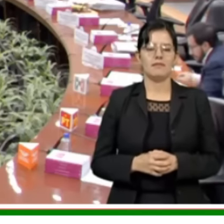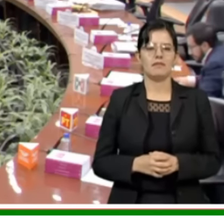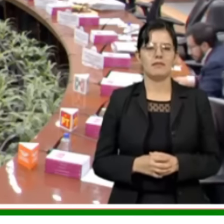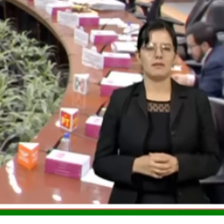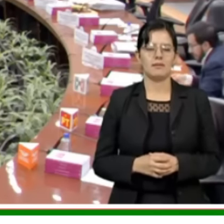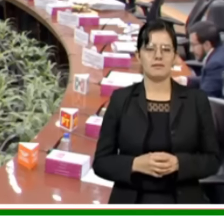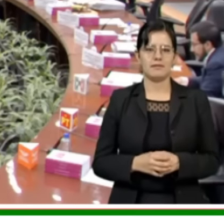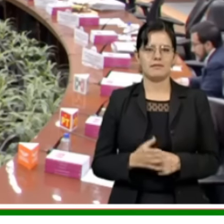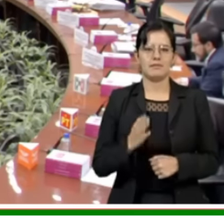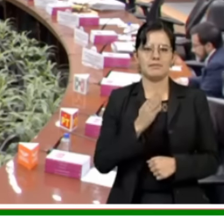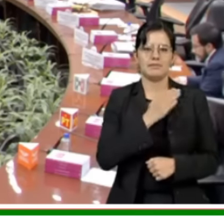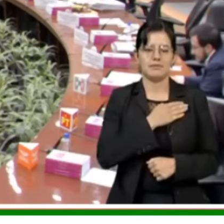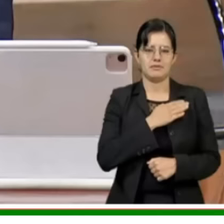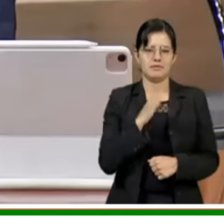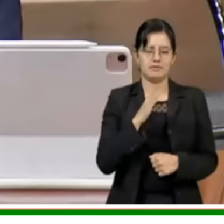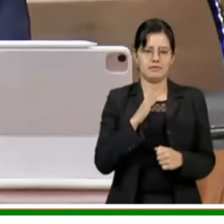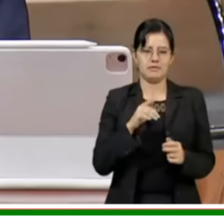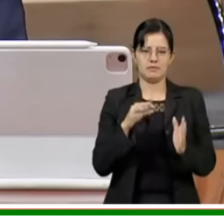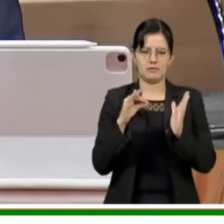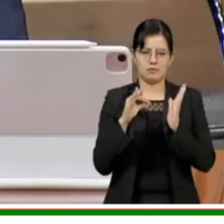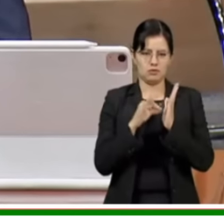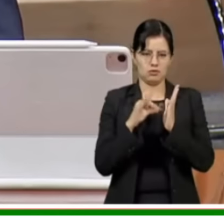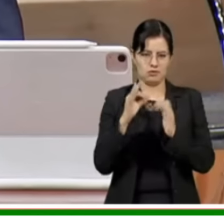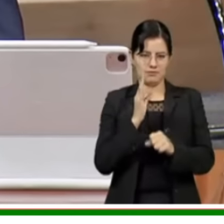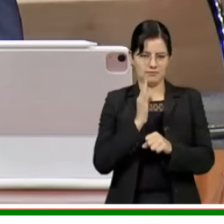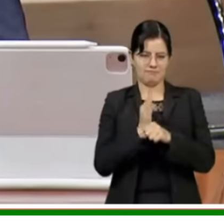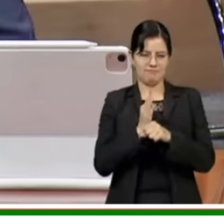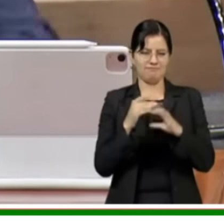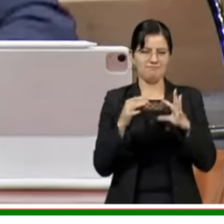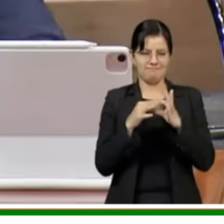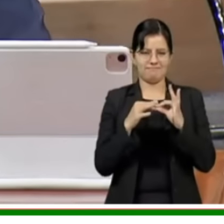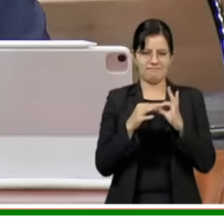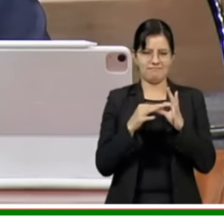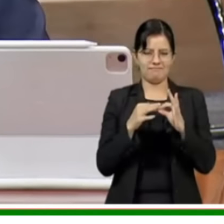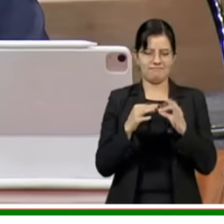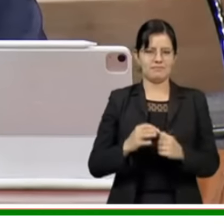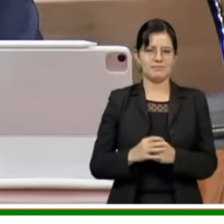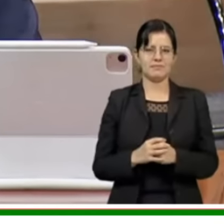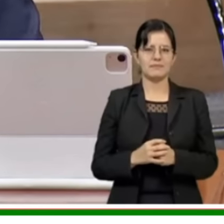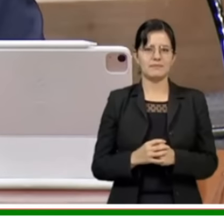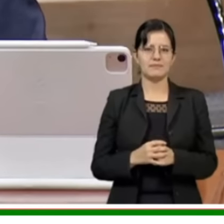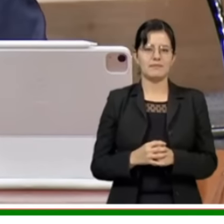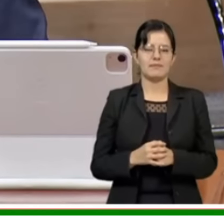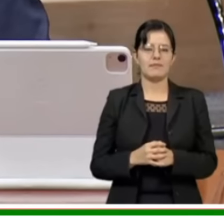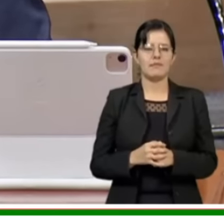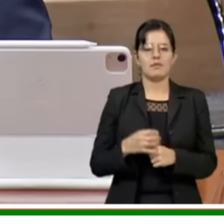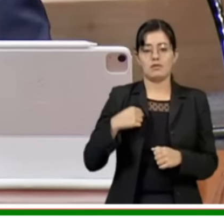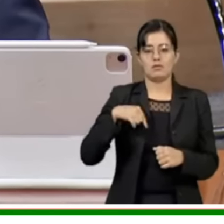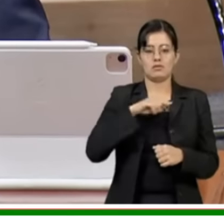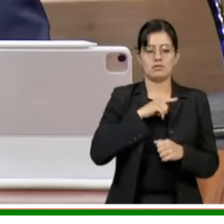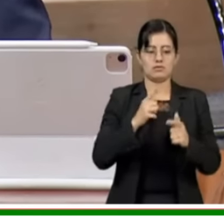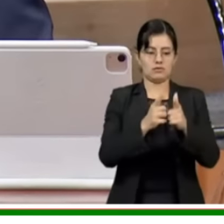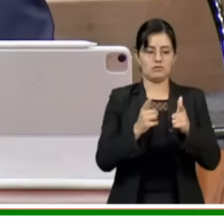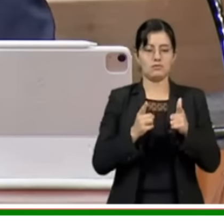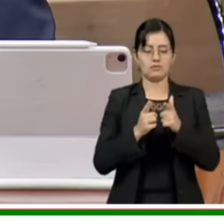Bueno sobre eh el el punto en cuestión que Nuestra coalición fuerza y